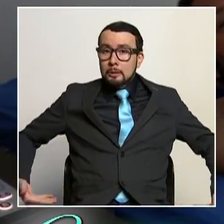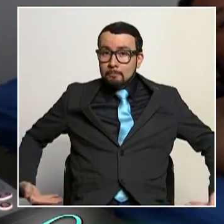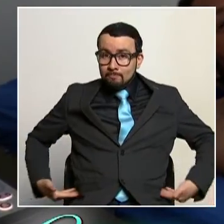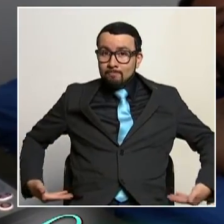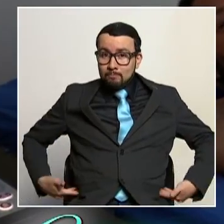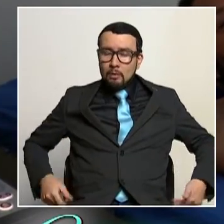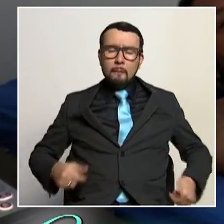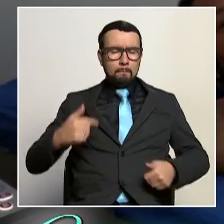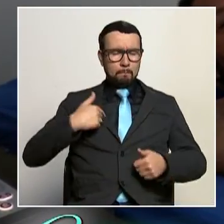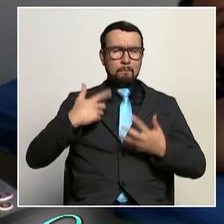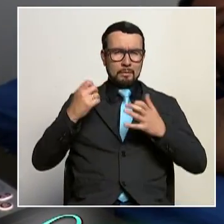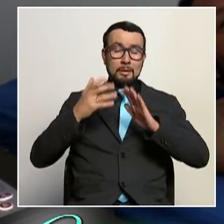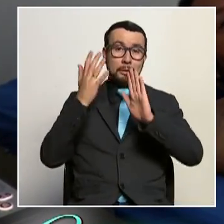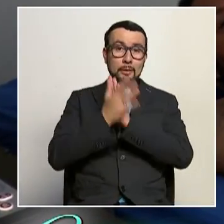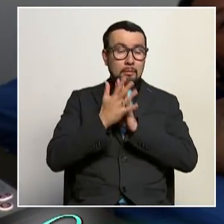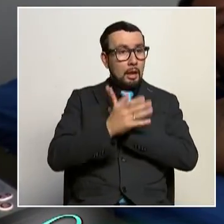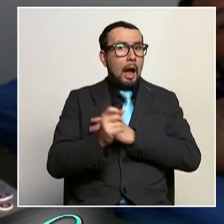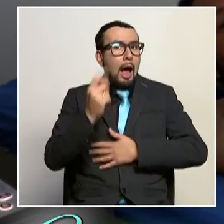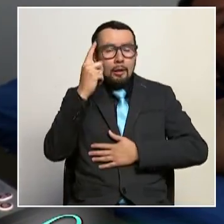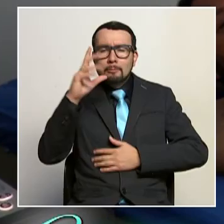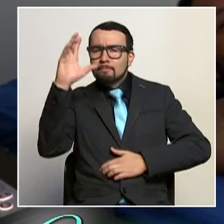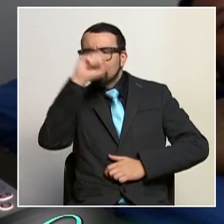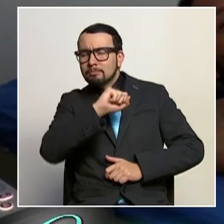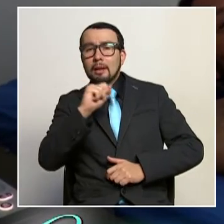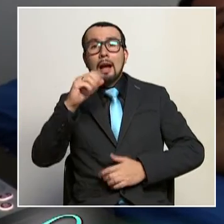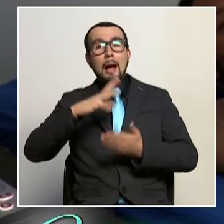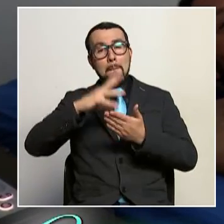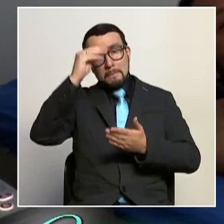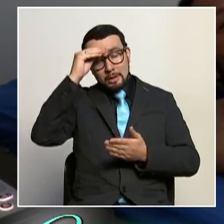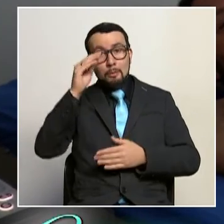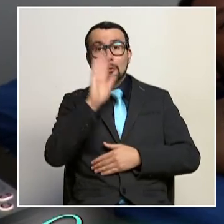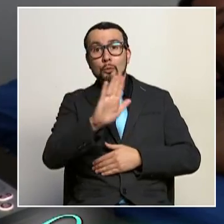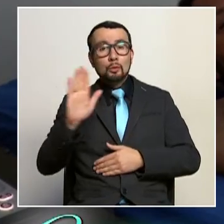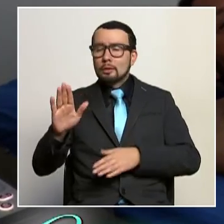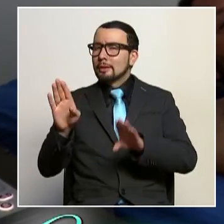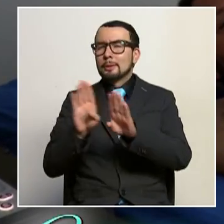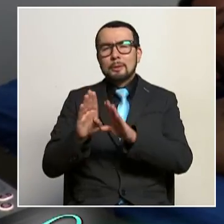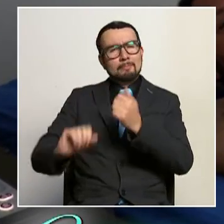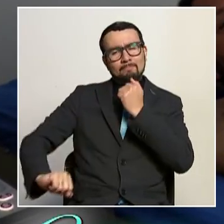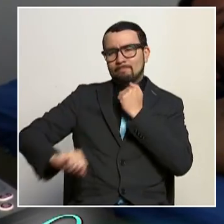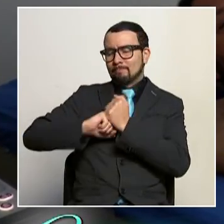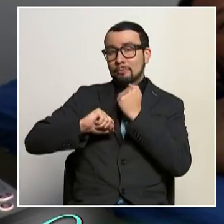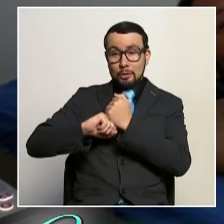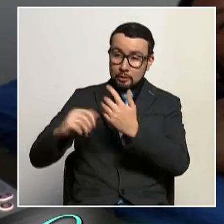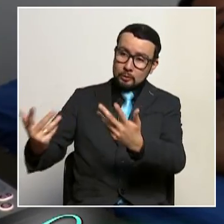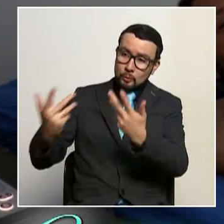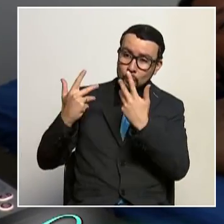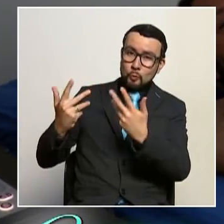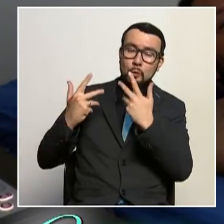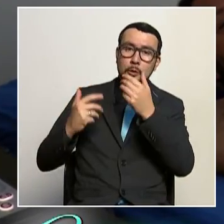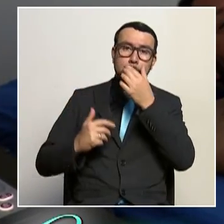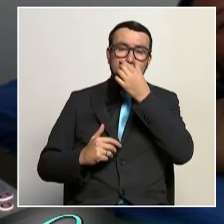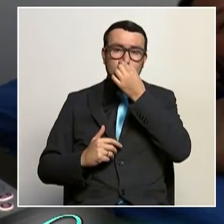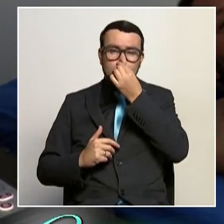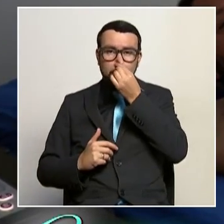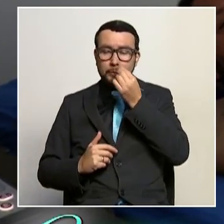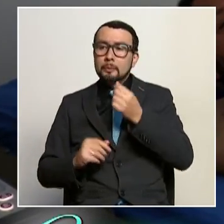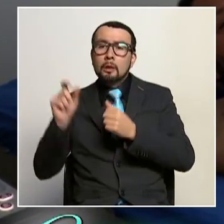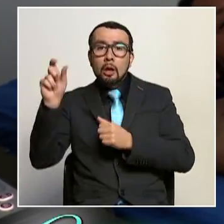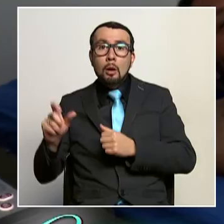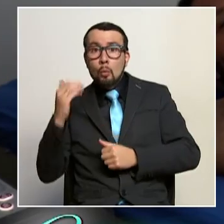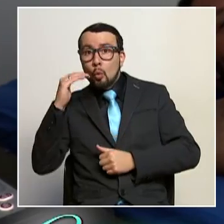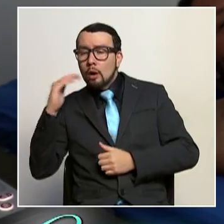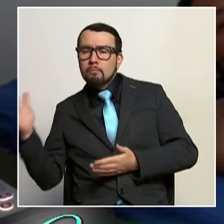anécdota que todos los días aprendemos acá de los pacientes. Ustedes para nosotros han sido un apoyo académico muy grande. Y la paciente vino por un